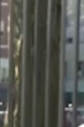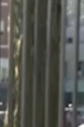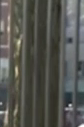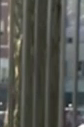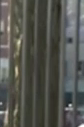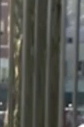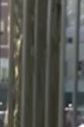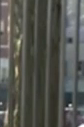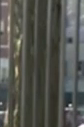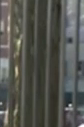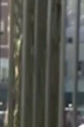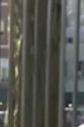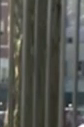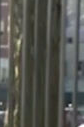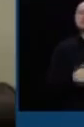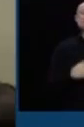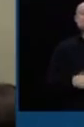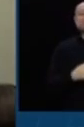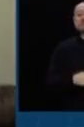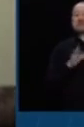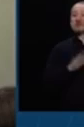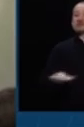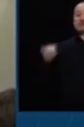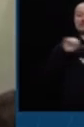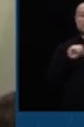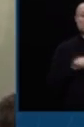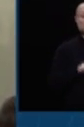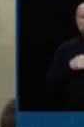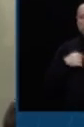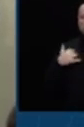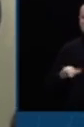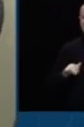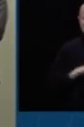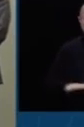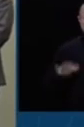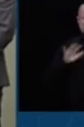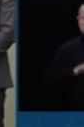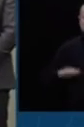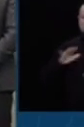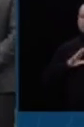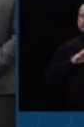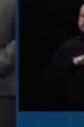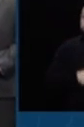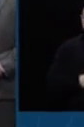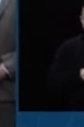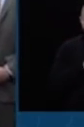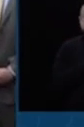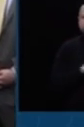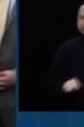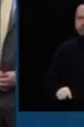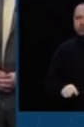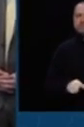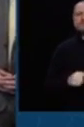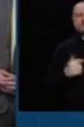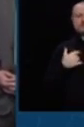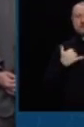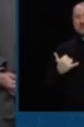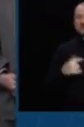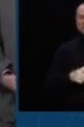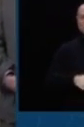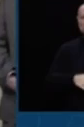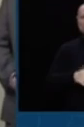decías, la gobernadora Hochul detalló hoy en qué consiste la plataforma de acción de este grupo de trabajo. Y vamos a explicarles a nuestra